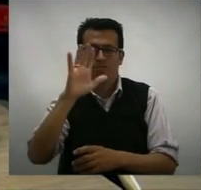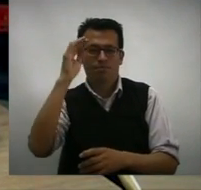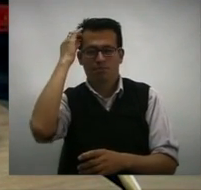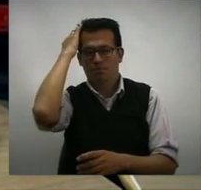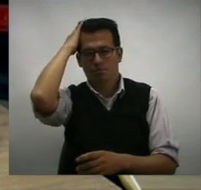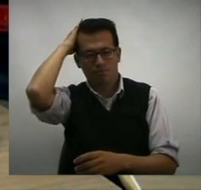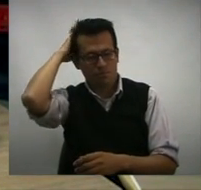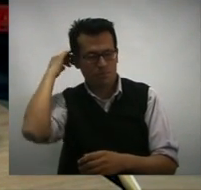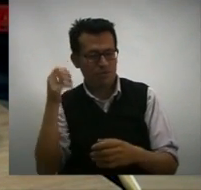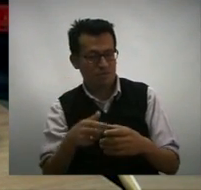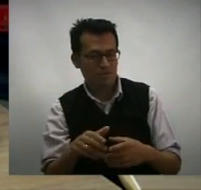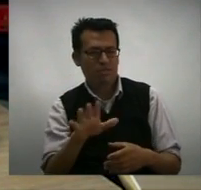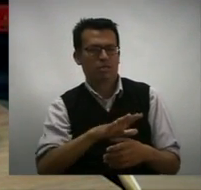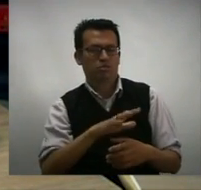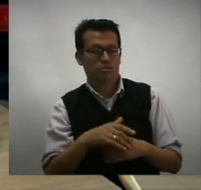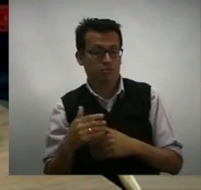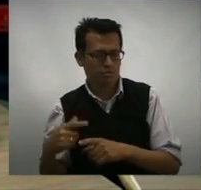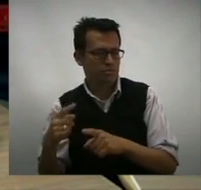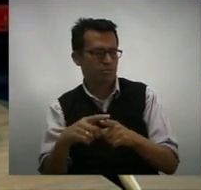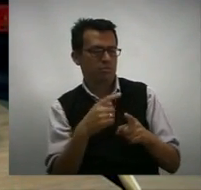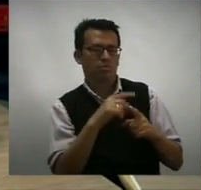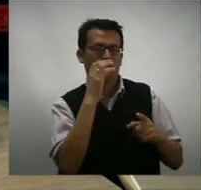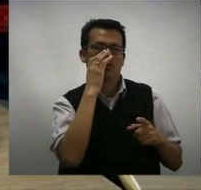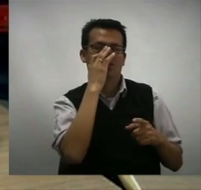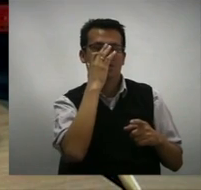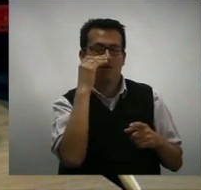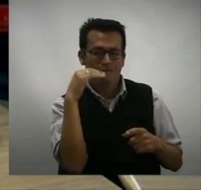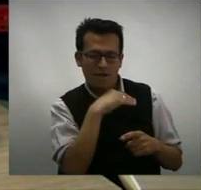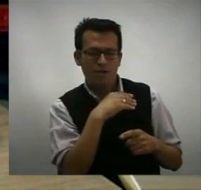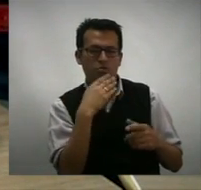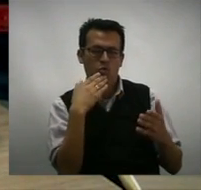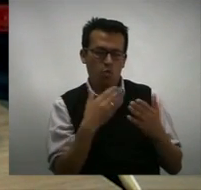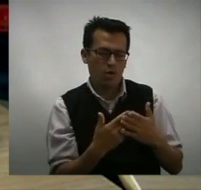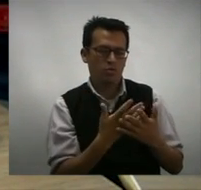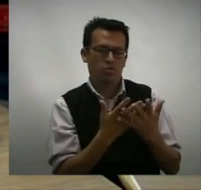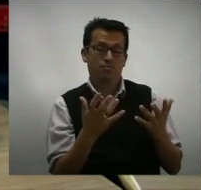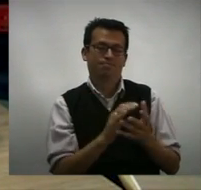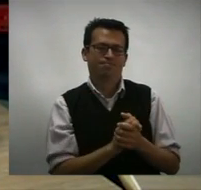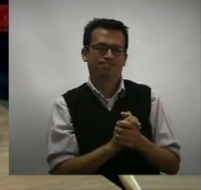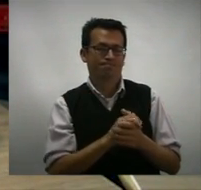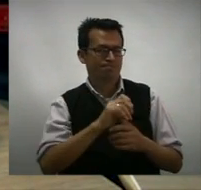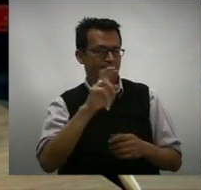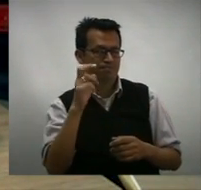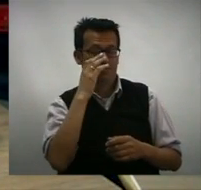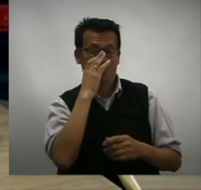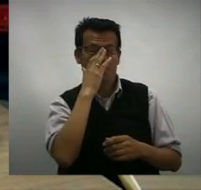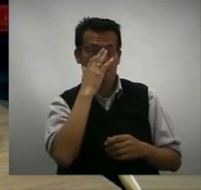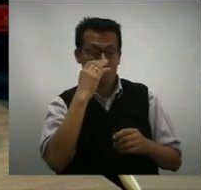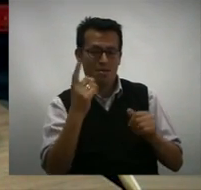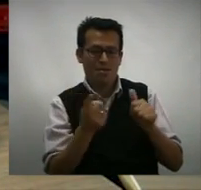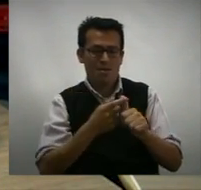bueno, lo malo, lo verdadero, lo falso, lo útil y lo nocivo. Comillas, el principio de la